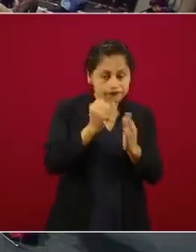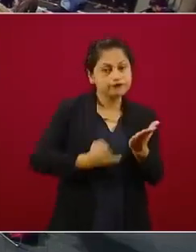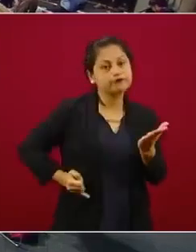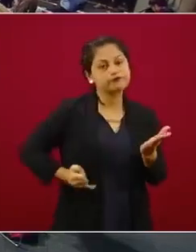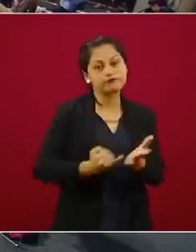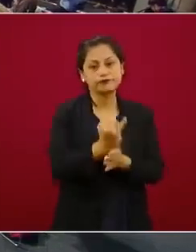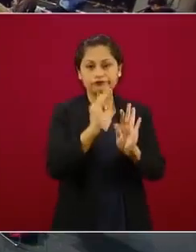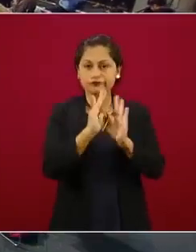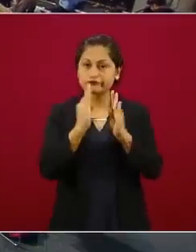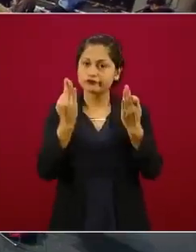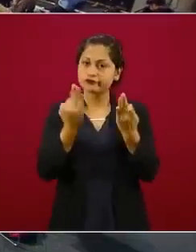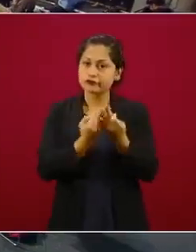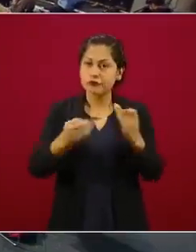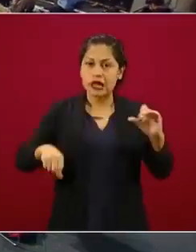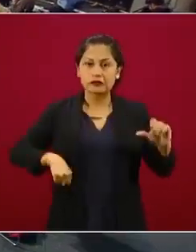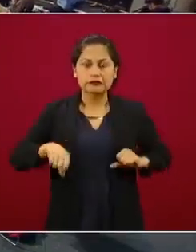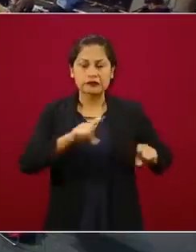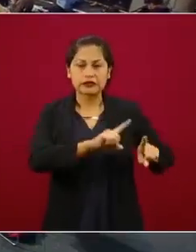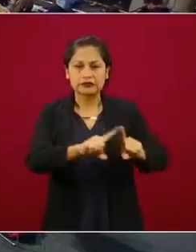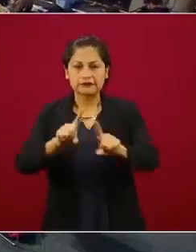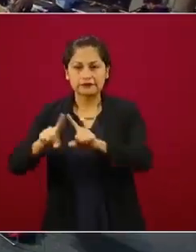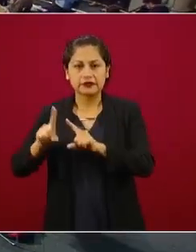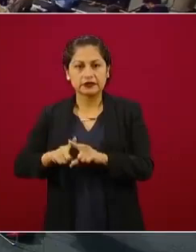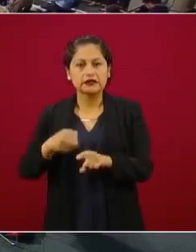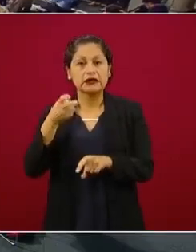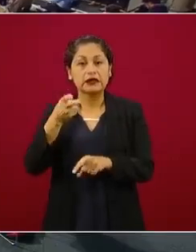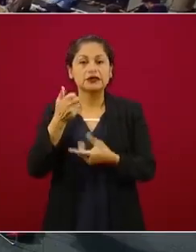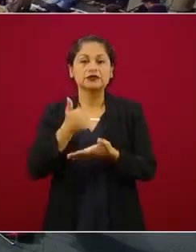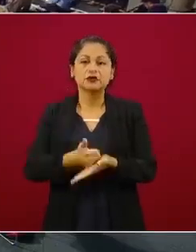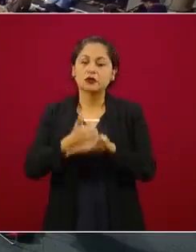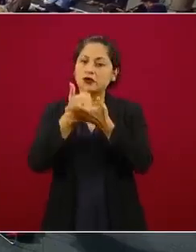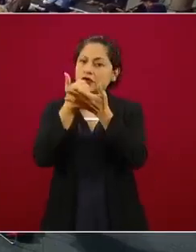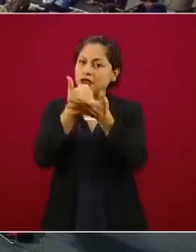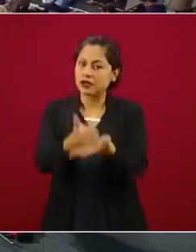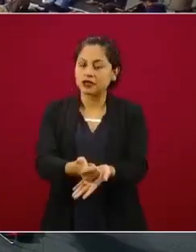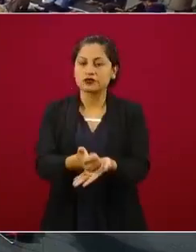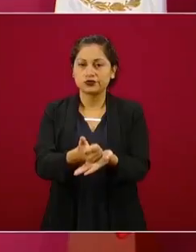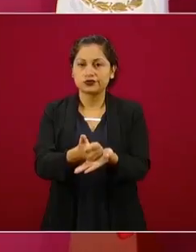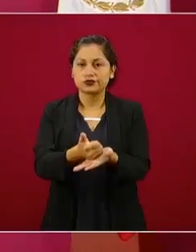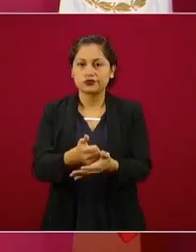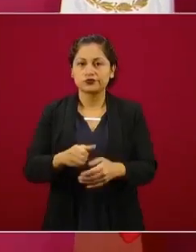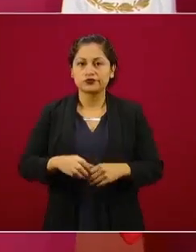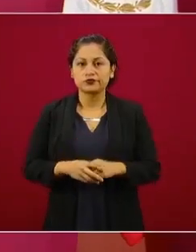no hubo una irrupción,